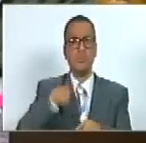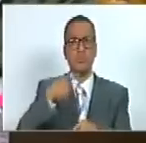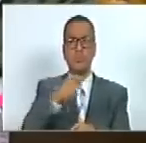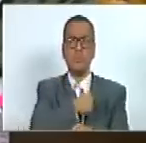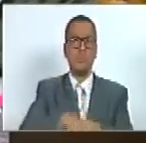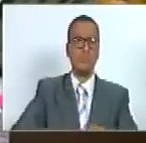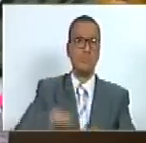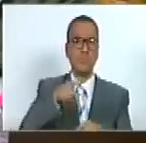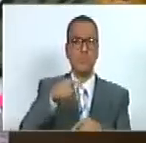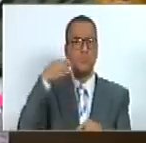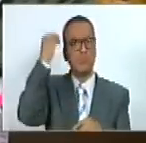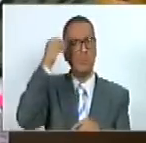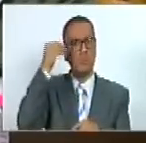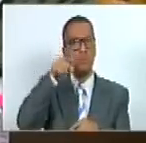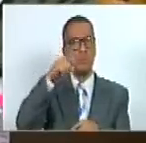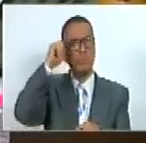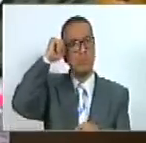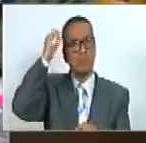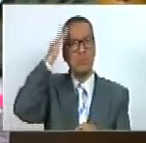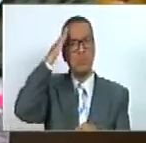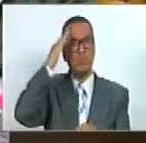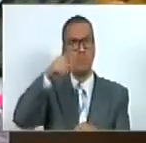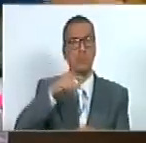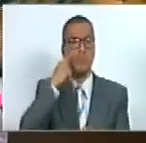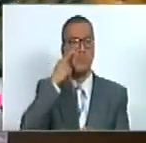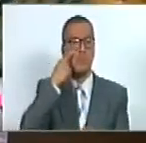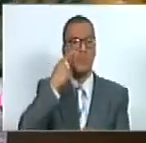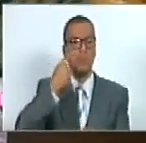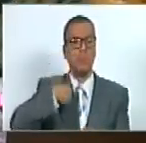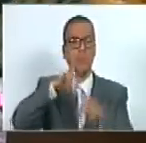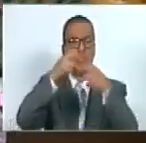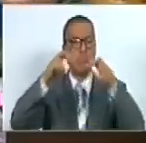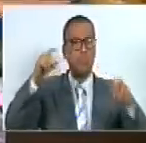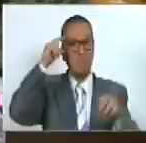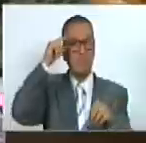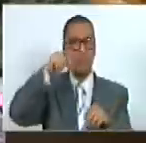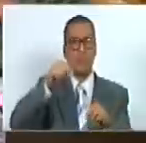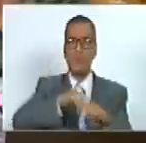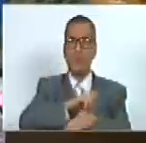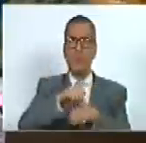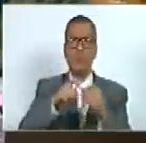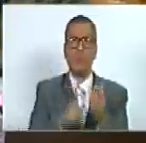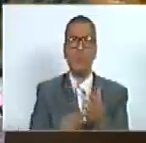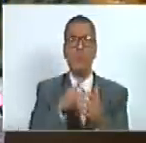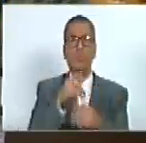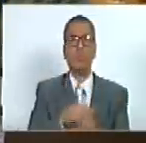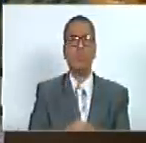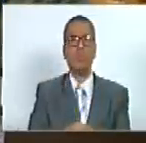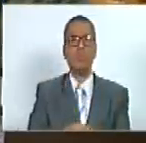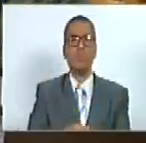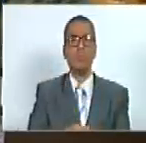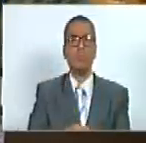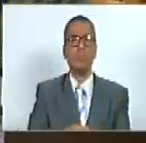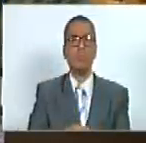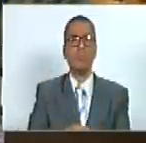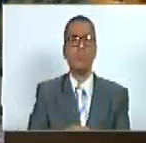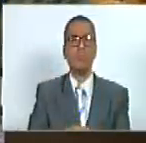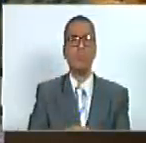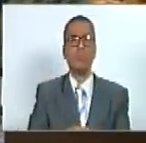presidente, y creo que hay que reconocer, tomando en cuenta que los temas de hoy están absolutamente imbricados,